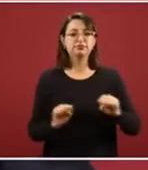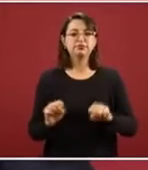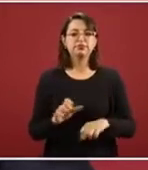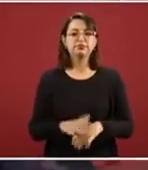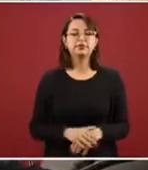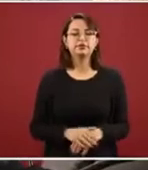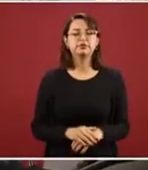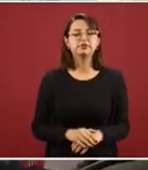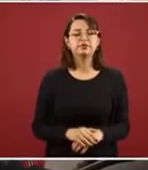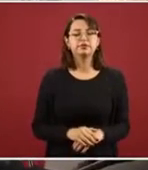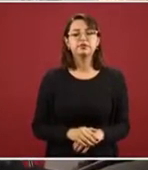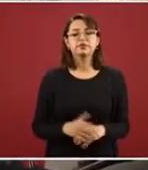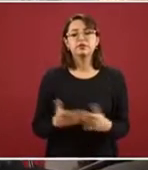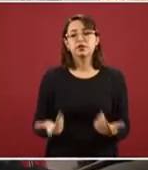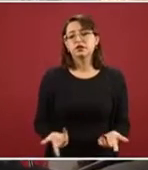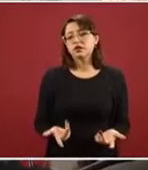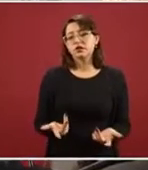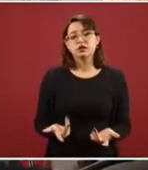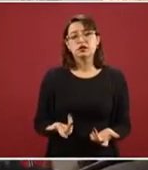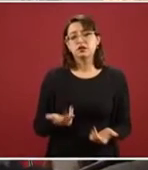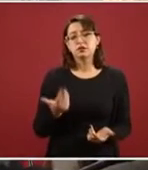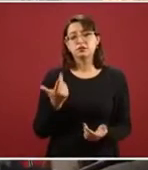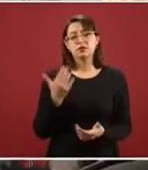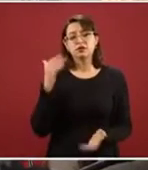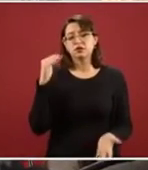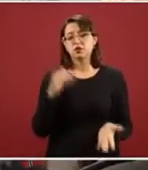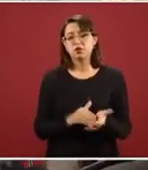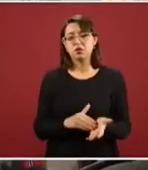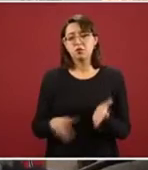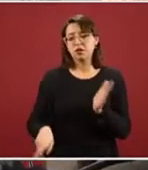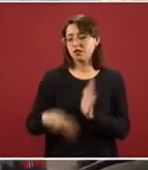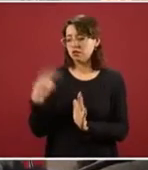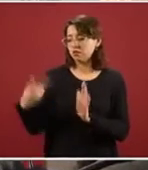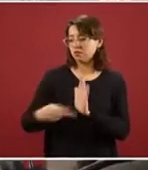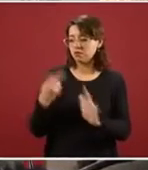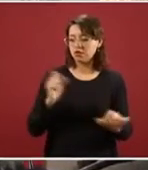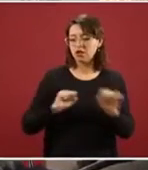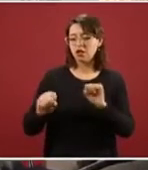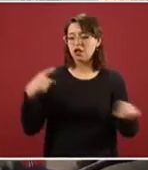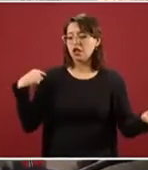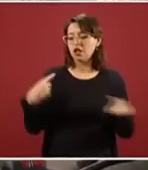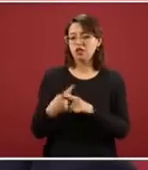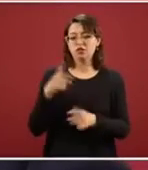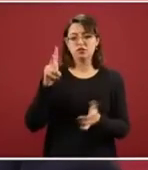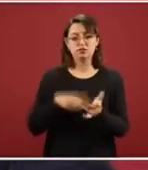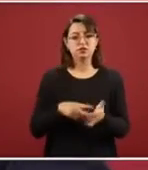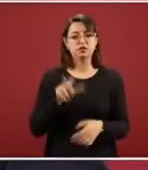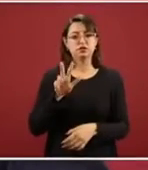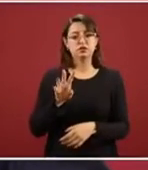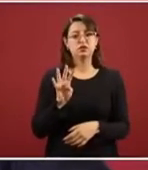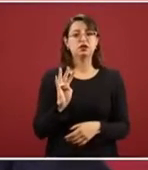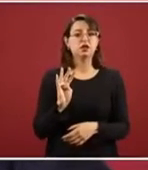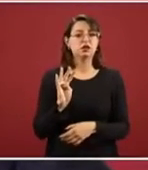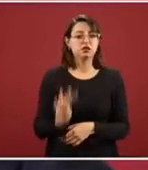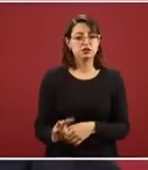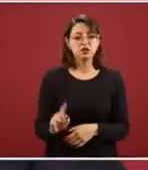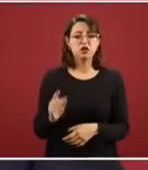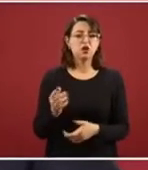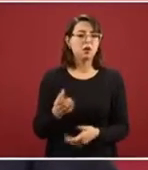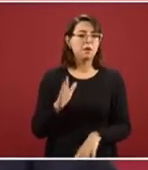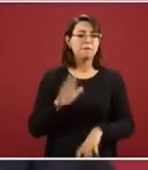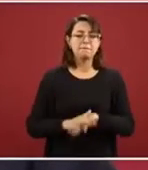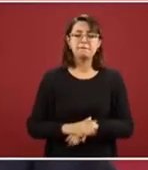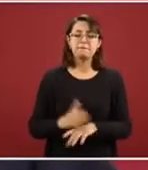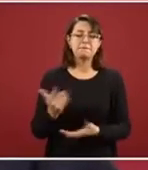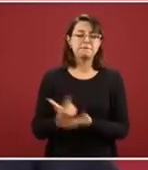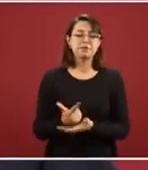magnitud importante. Los 25 mil y cachito de sismos que hemos tenido 2019, bueno, el de mayor magnitud es un 6.5,